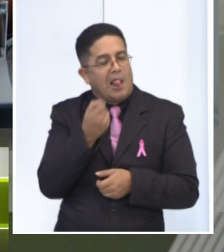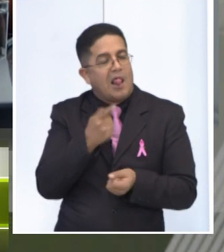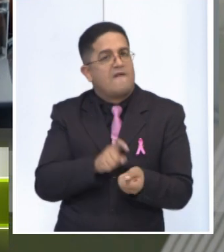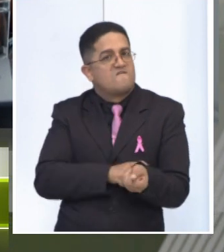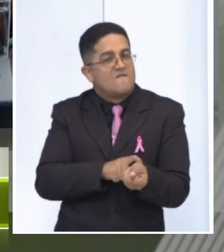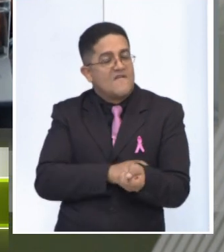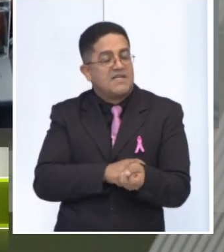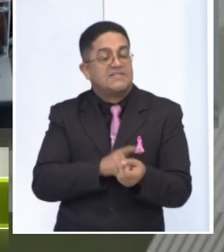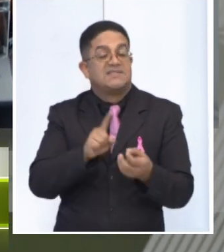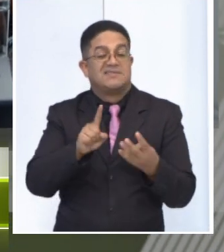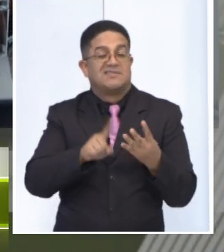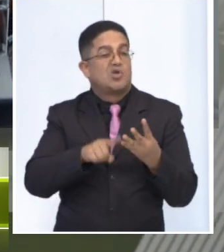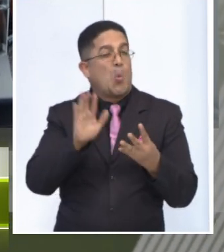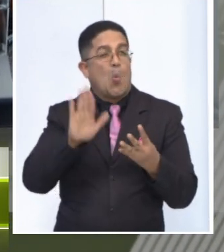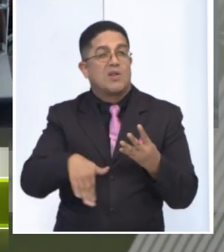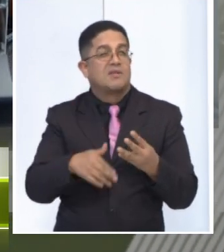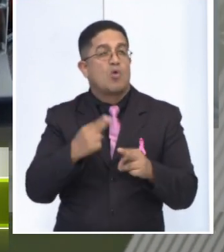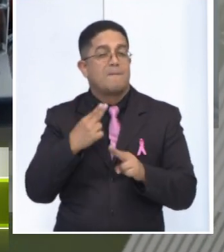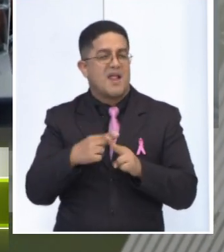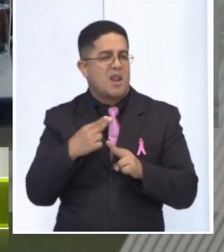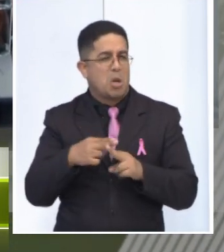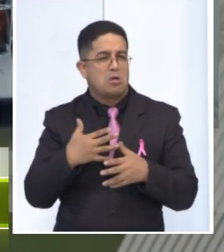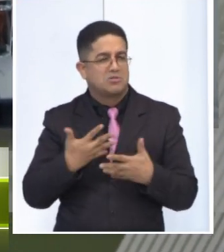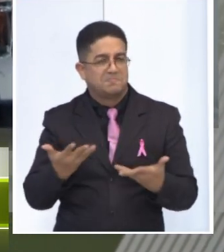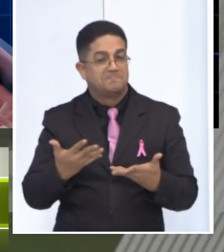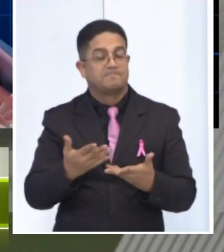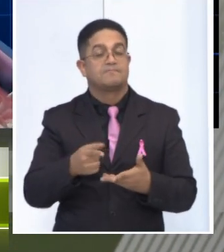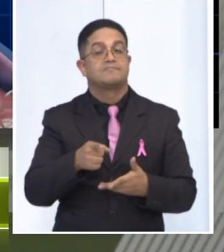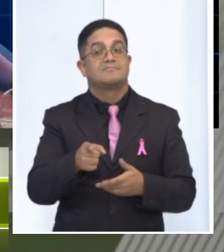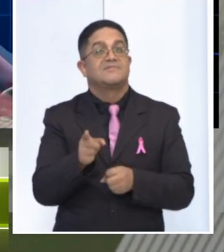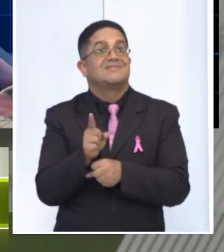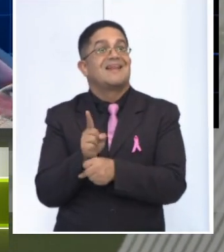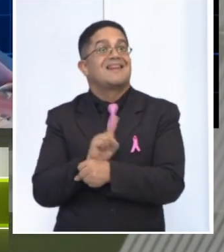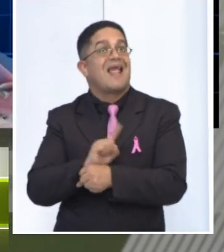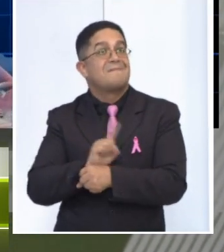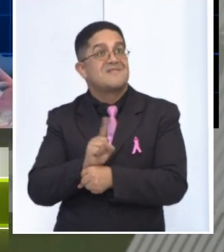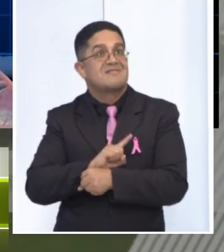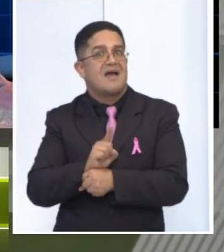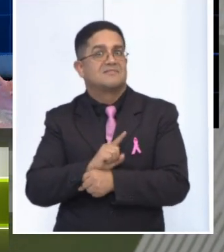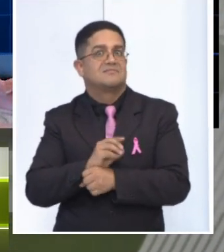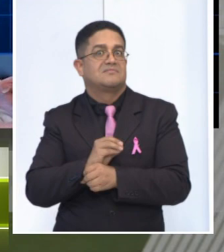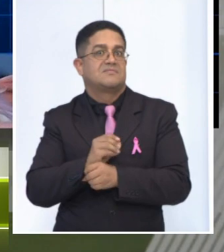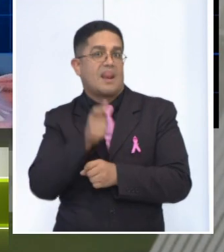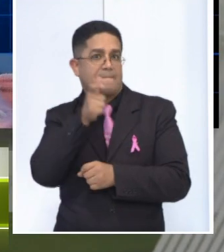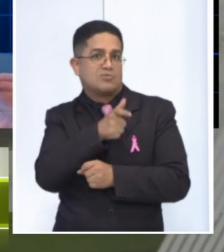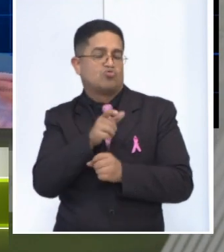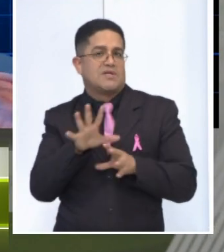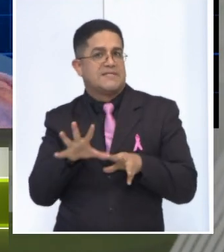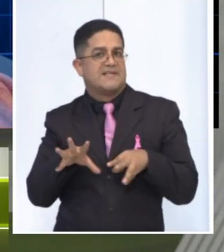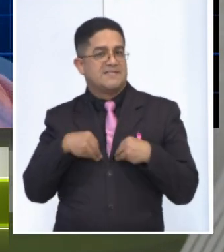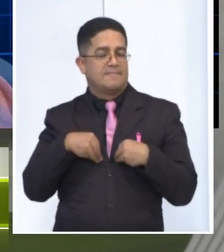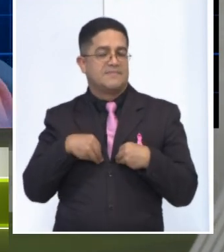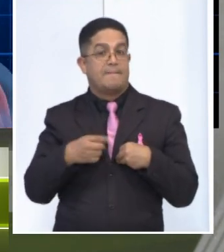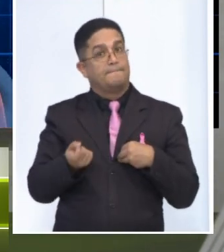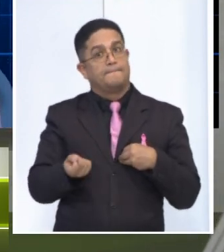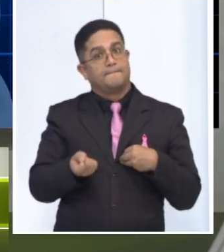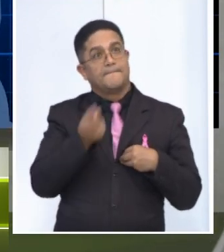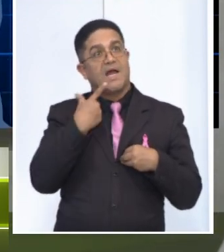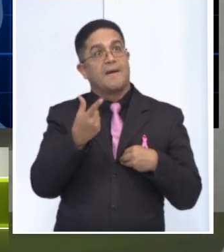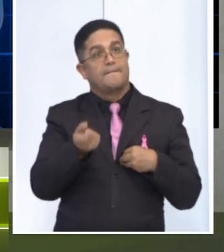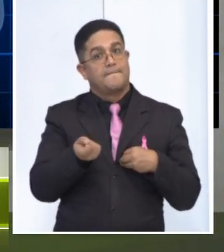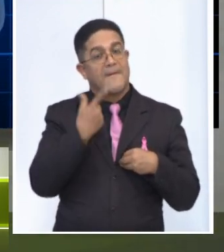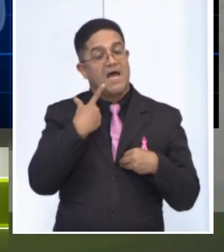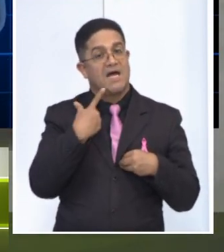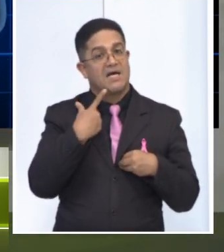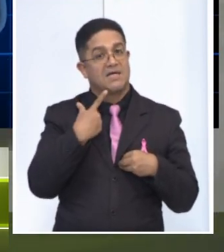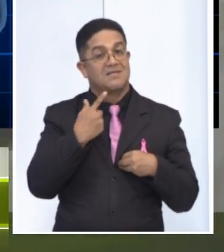lo más peligroso, tiene un alto potencial con mucha rapidez de generar tolerancia, es decir, que cada vez más el individuo necesita